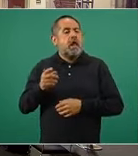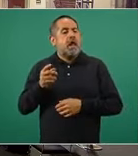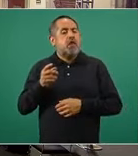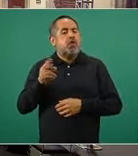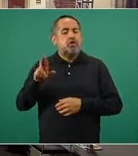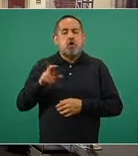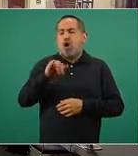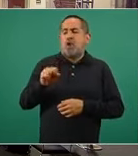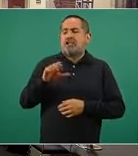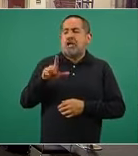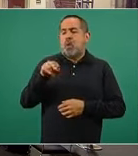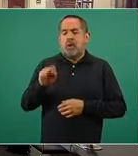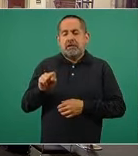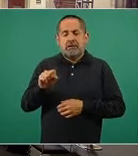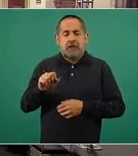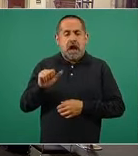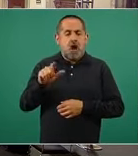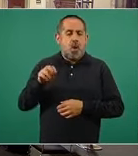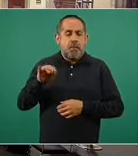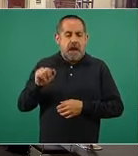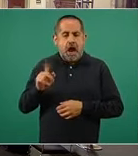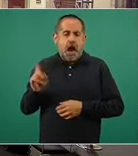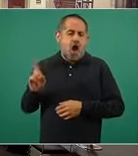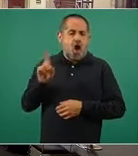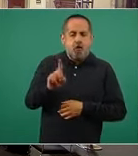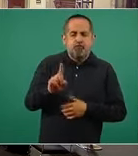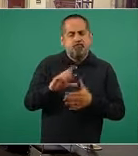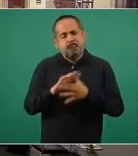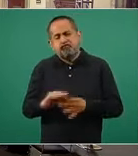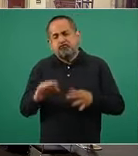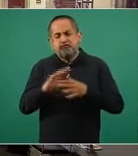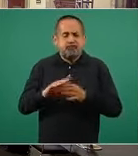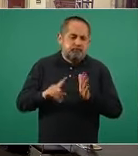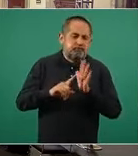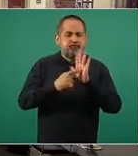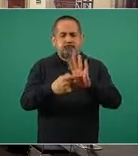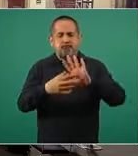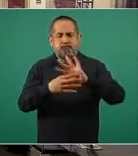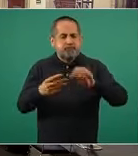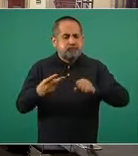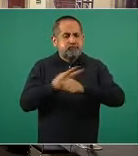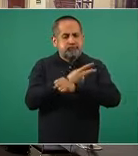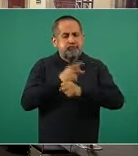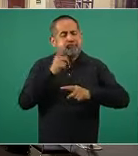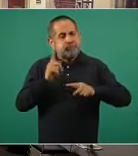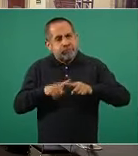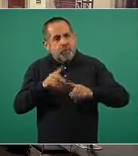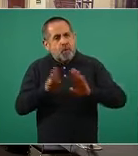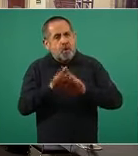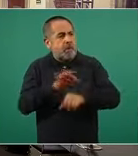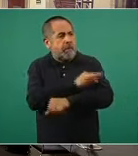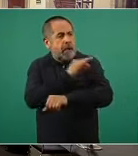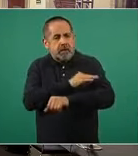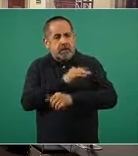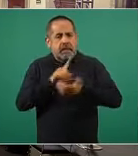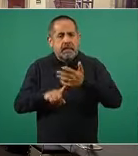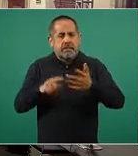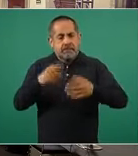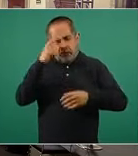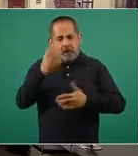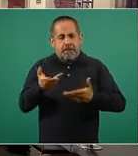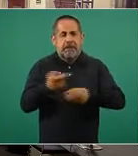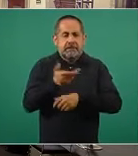Salomía Segarra para que él pueda en este momento presentar el avance de vacunación por COVID en México. Adelante,